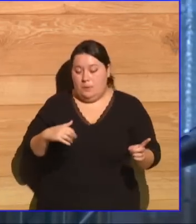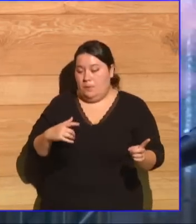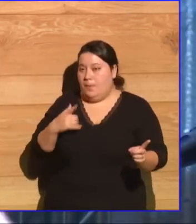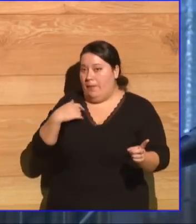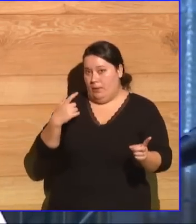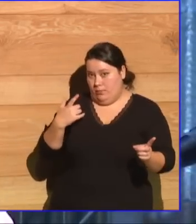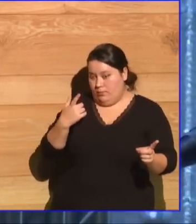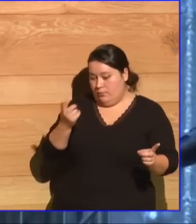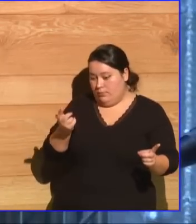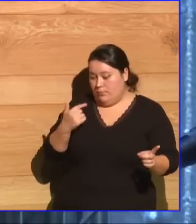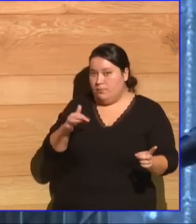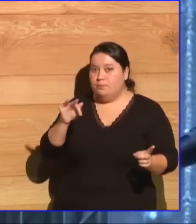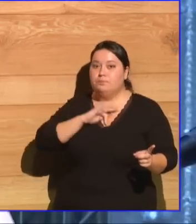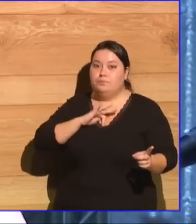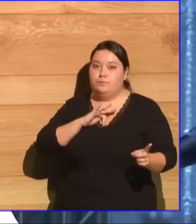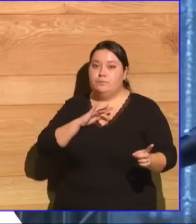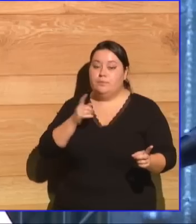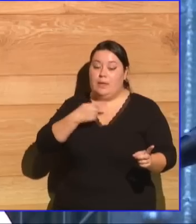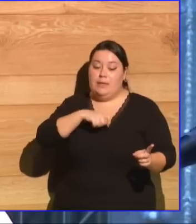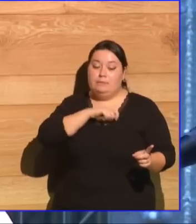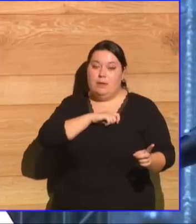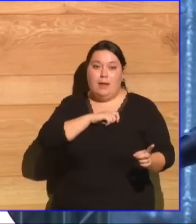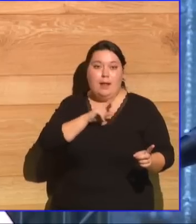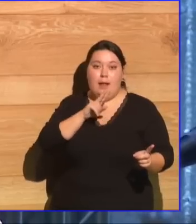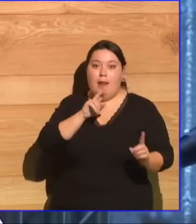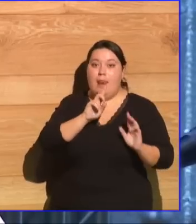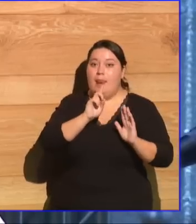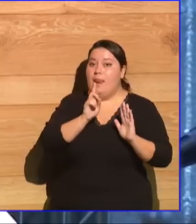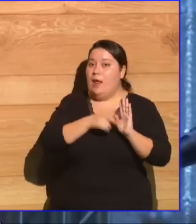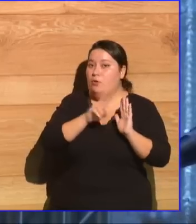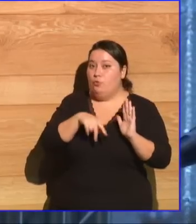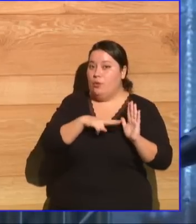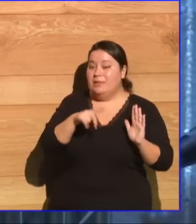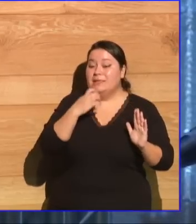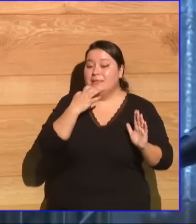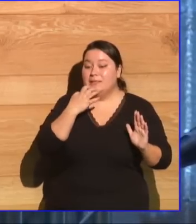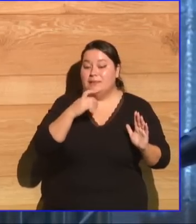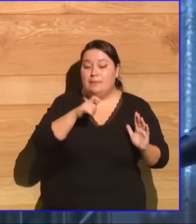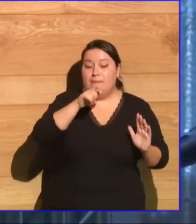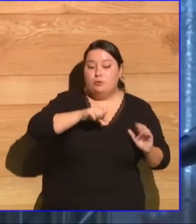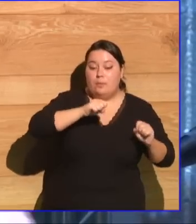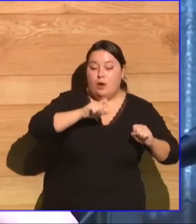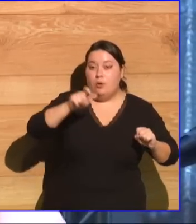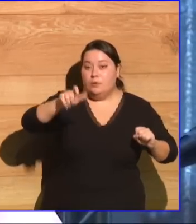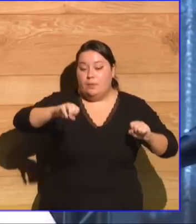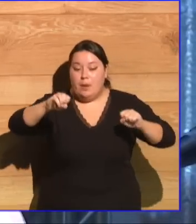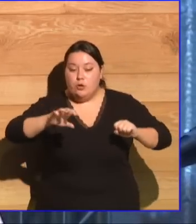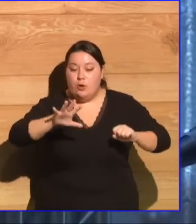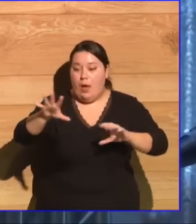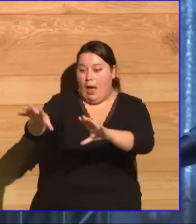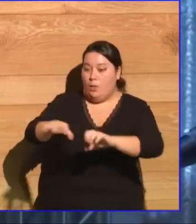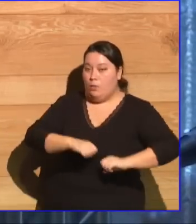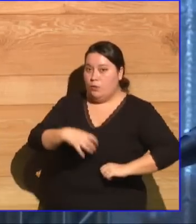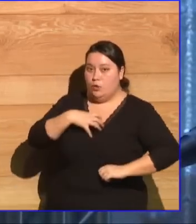alusiones. En España no es legal que un adulto adopte a otro adulto Amigo, y tenga ¿ves? Lo